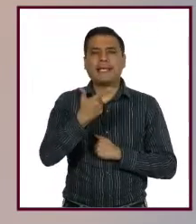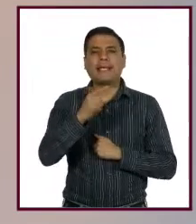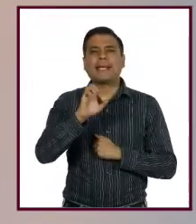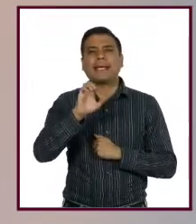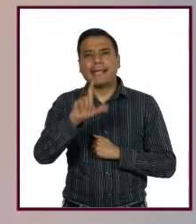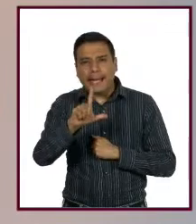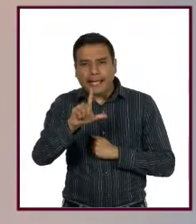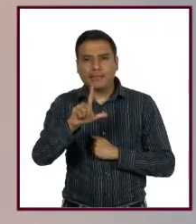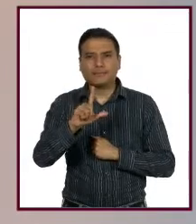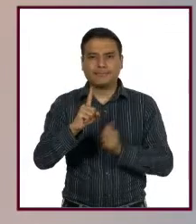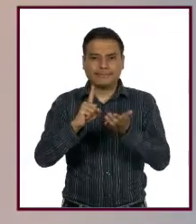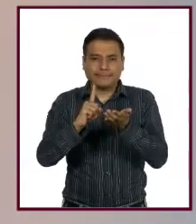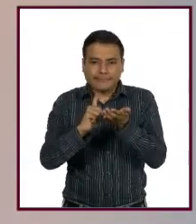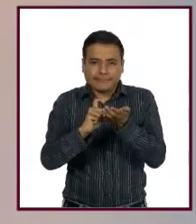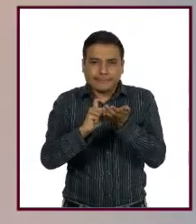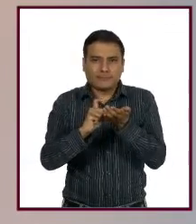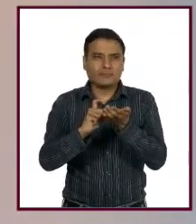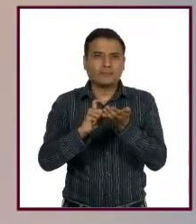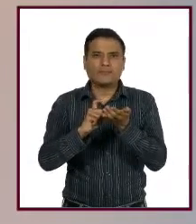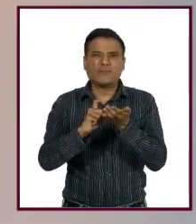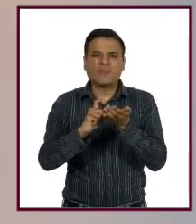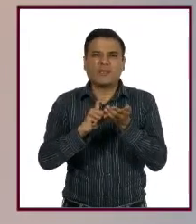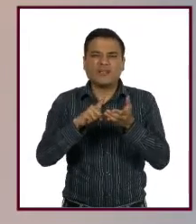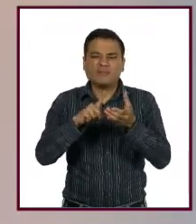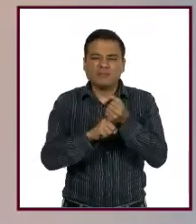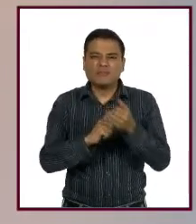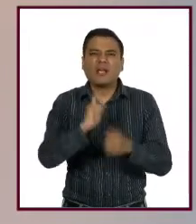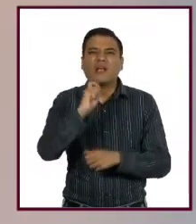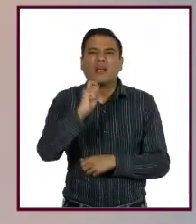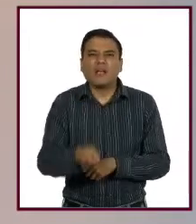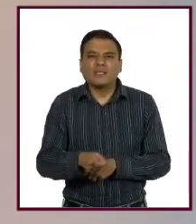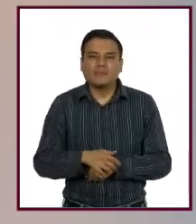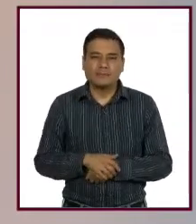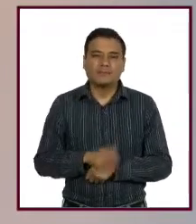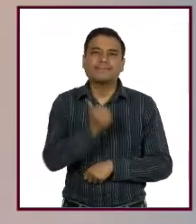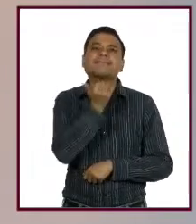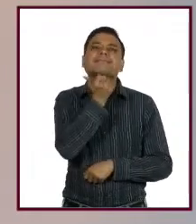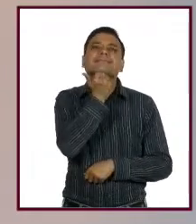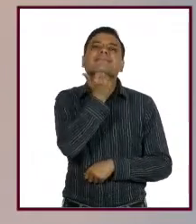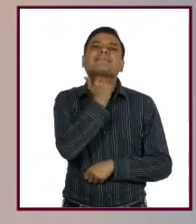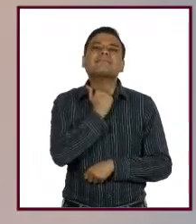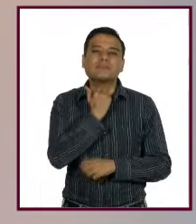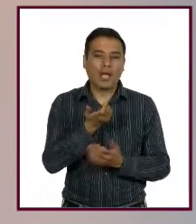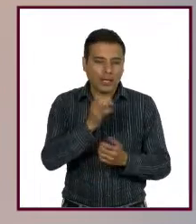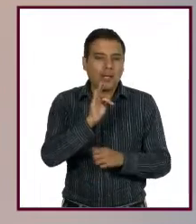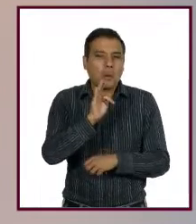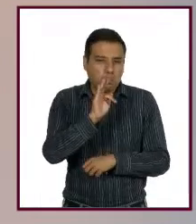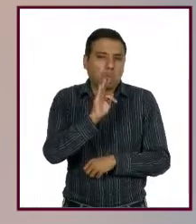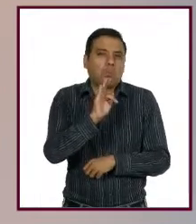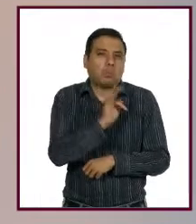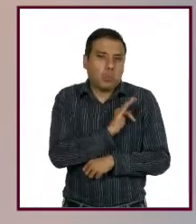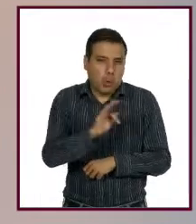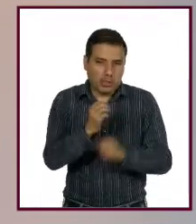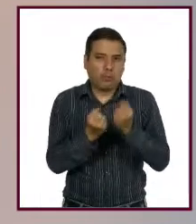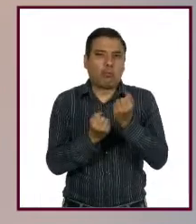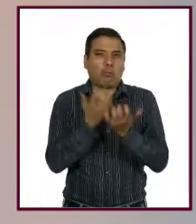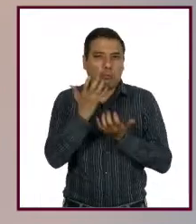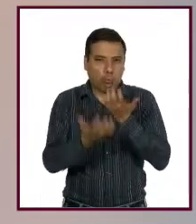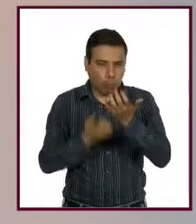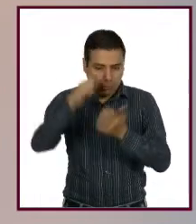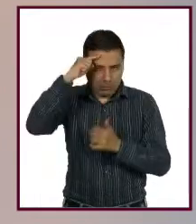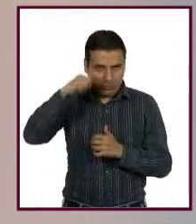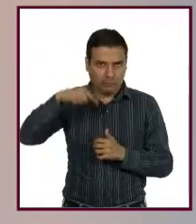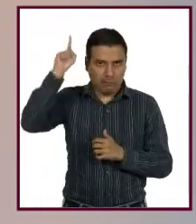Entonces, si bien tiene una característica inflamable por sus características físico-químicas,